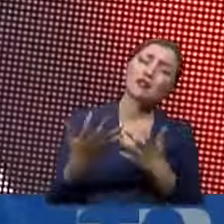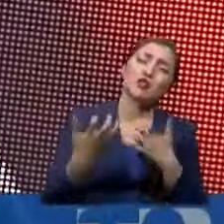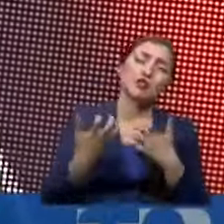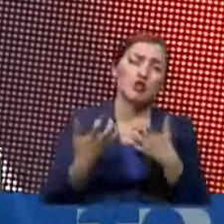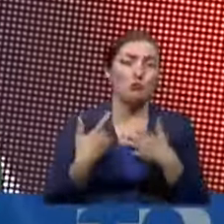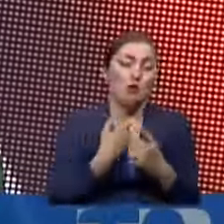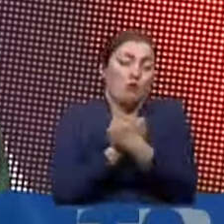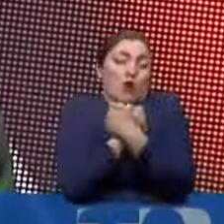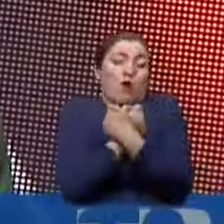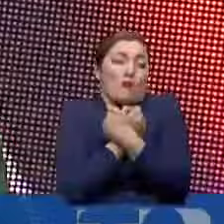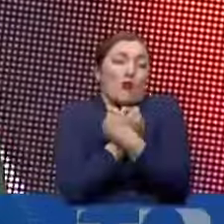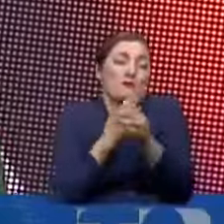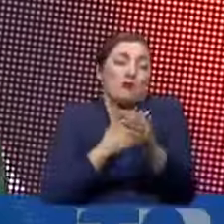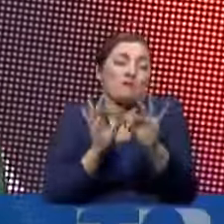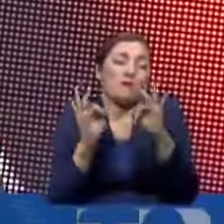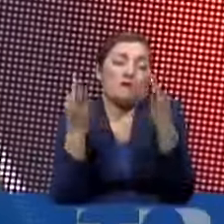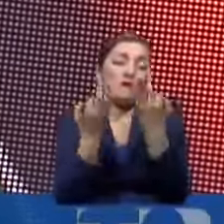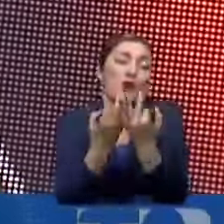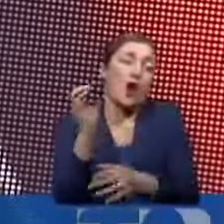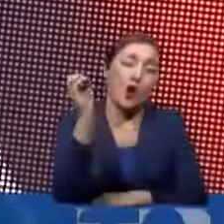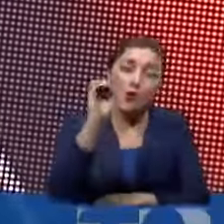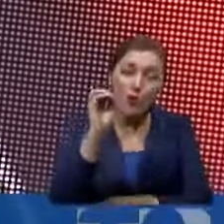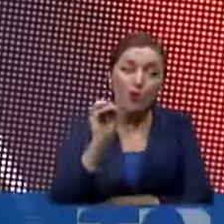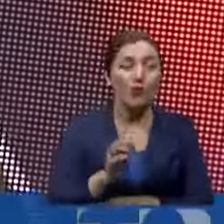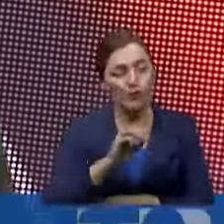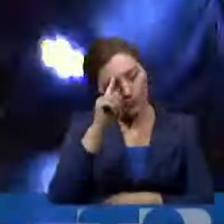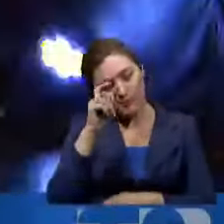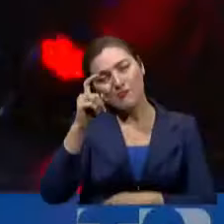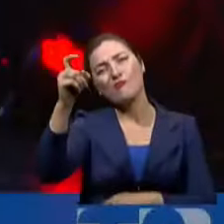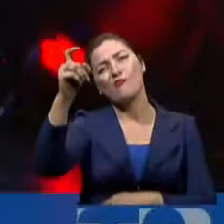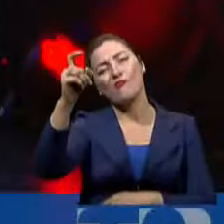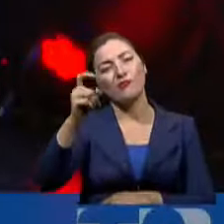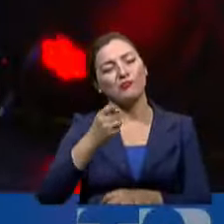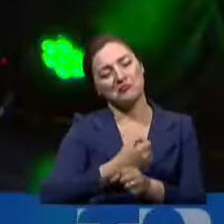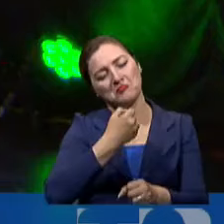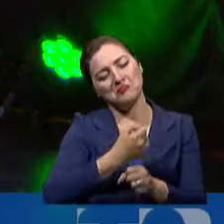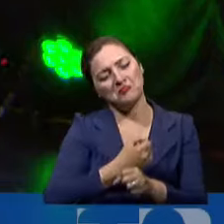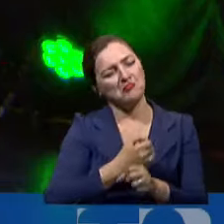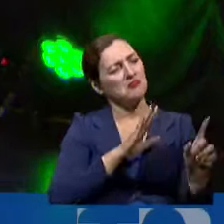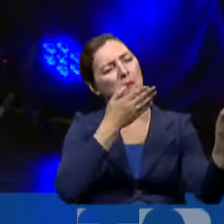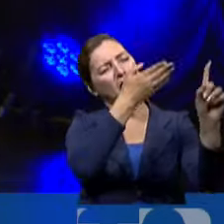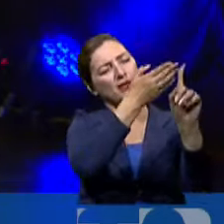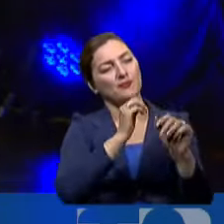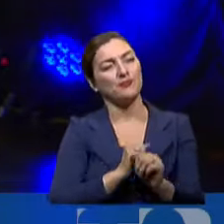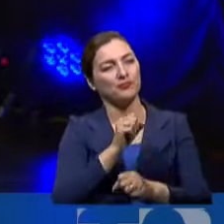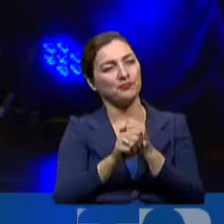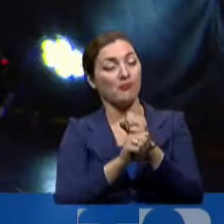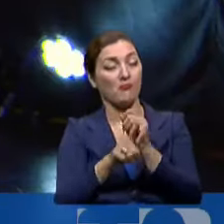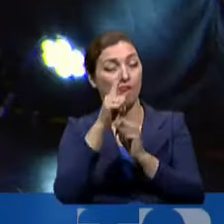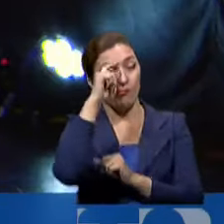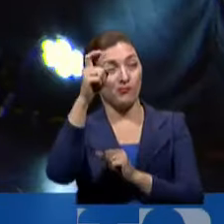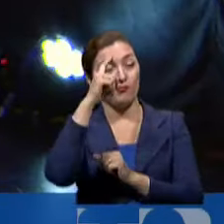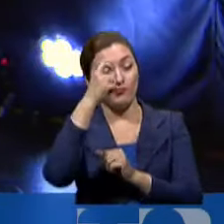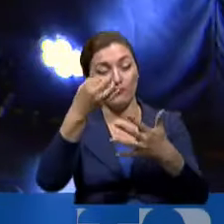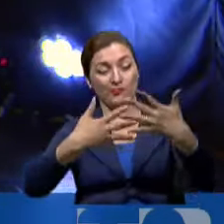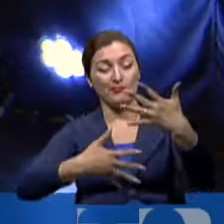que puede ser un amor en mi caso, mi familia, o si no... Un sueño laboral, pues, tantos laboral. Sueños que tiene la gente, sí, tantas